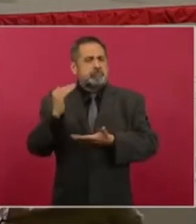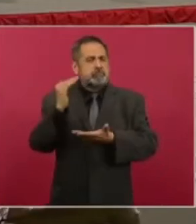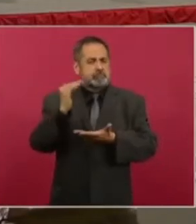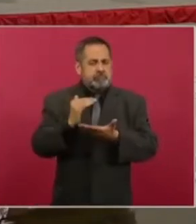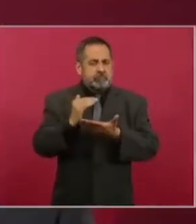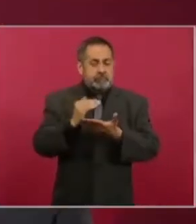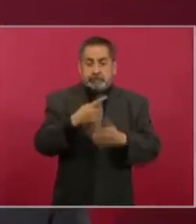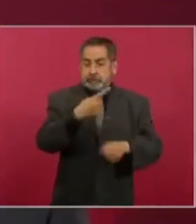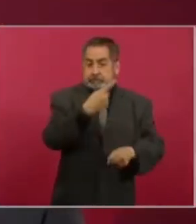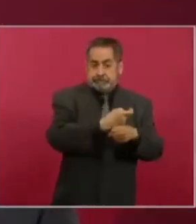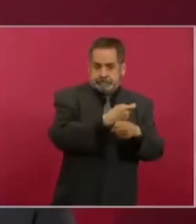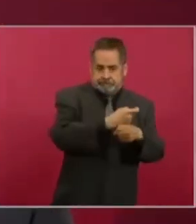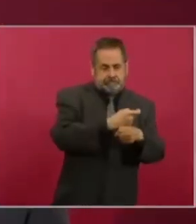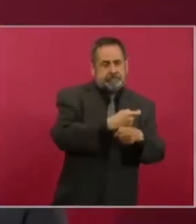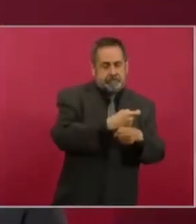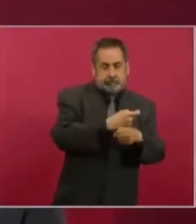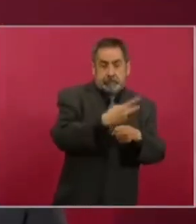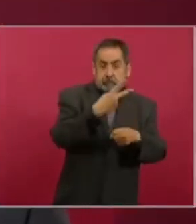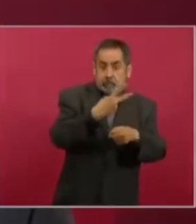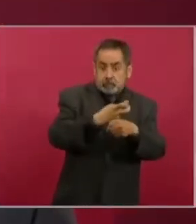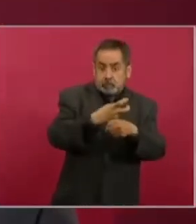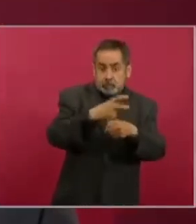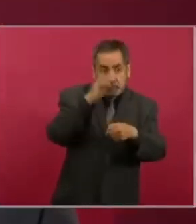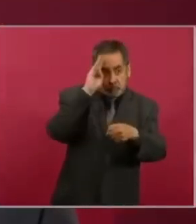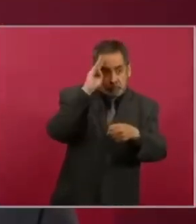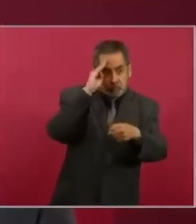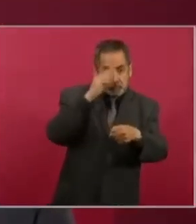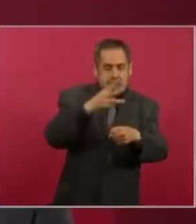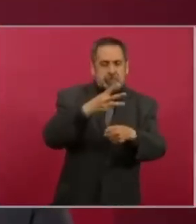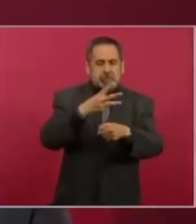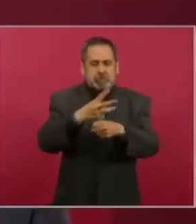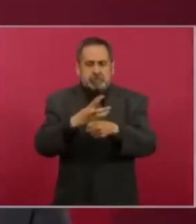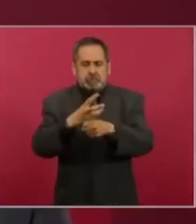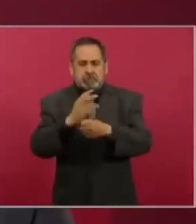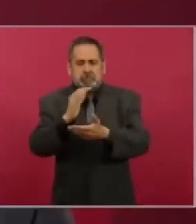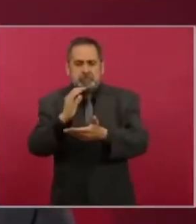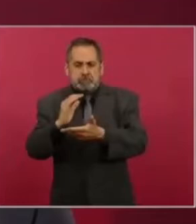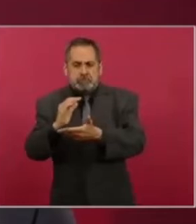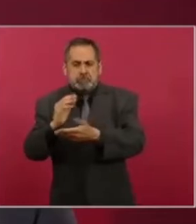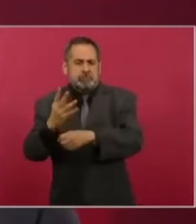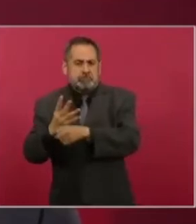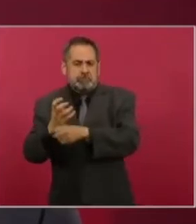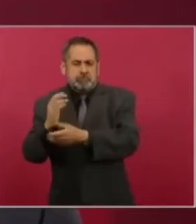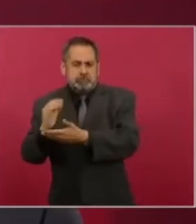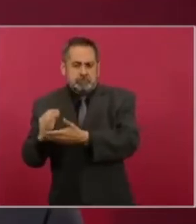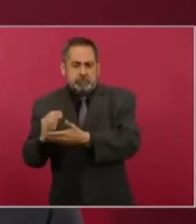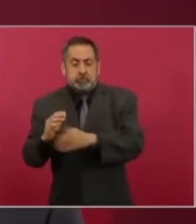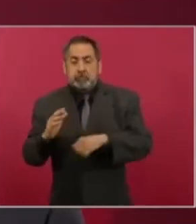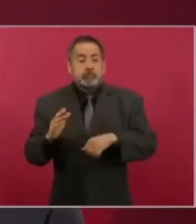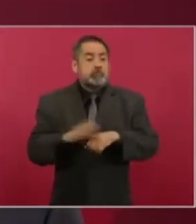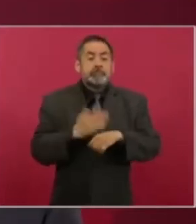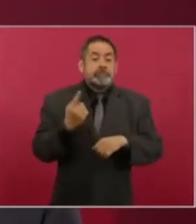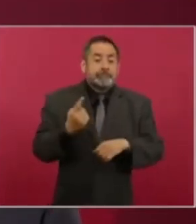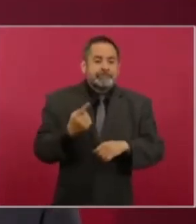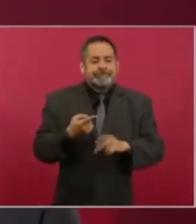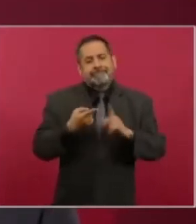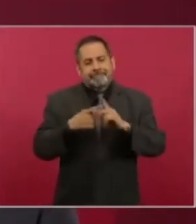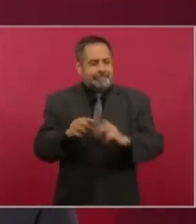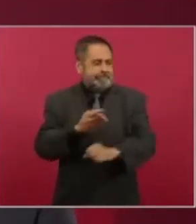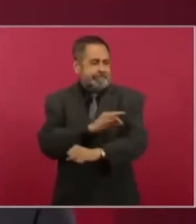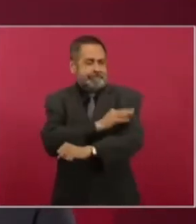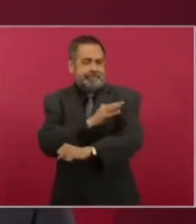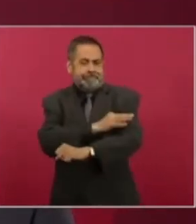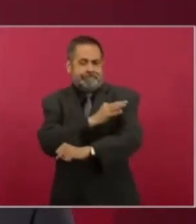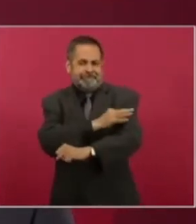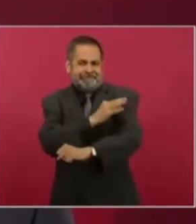primeras 2 olas, a diferencia de los casos. Esto es porque cuando empezó la vacunación empezó a reducir la